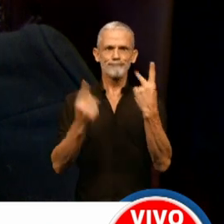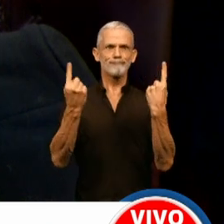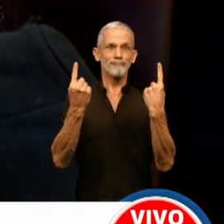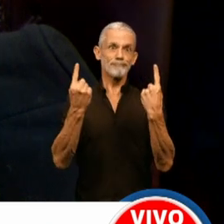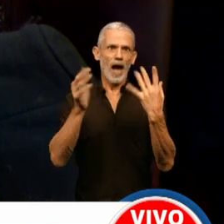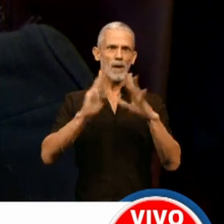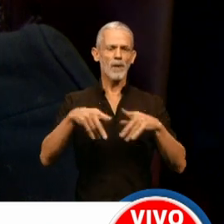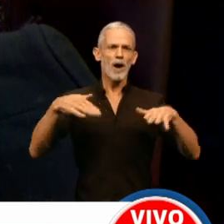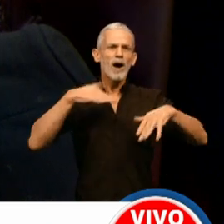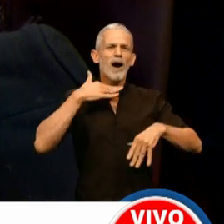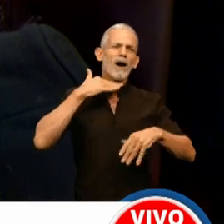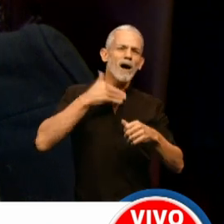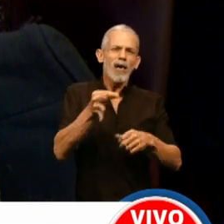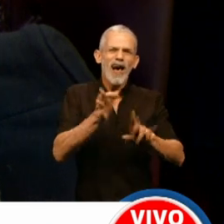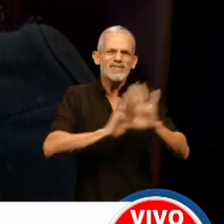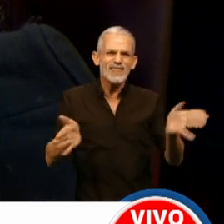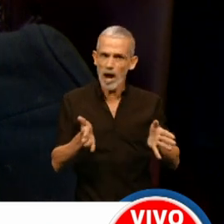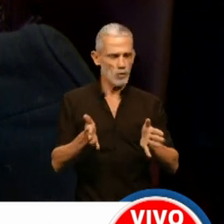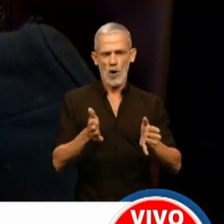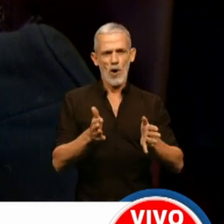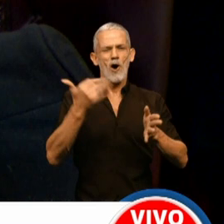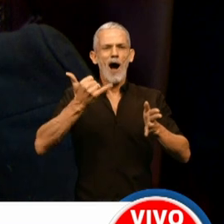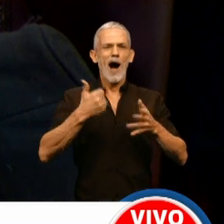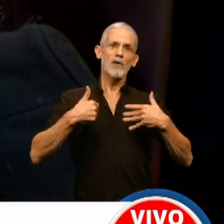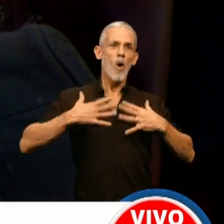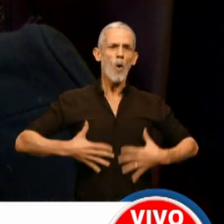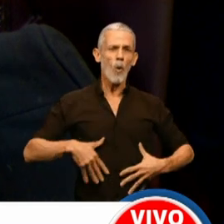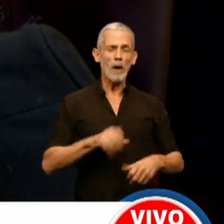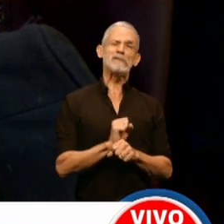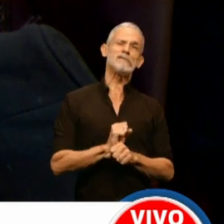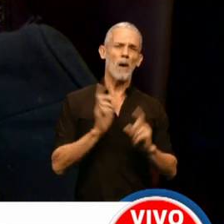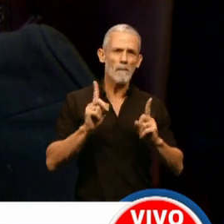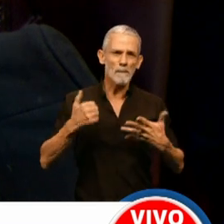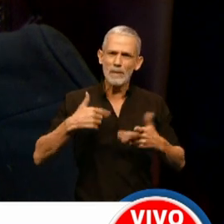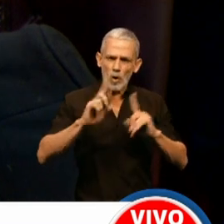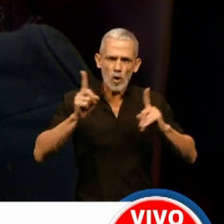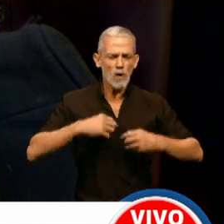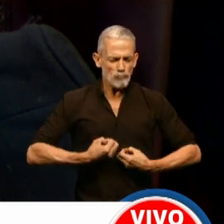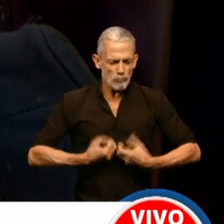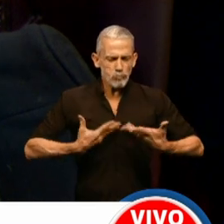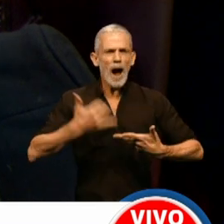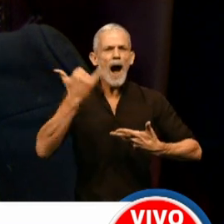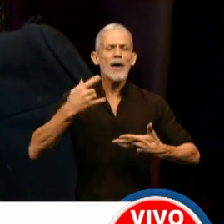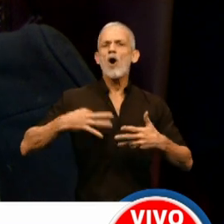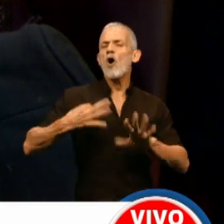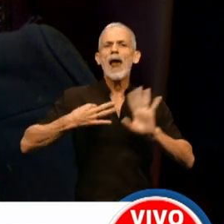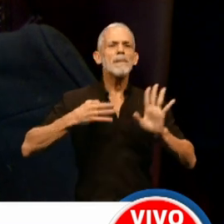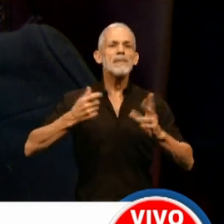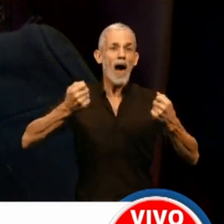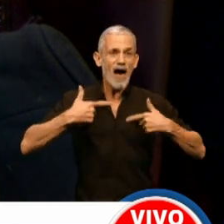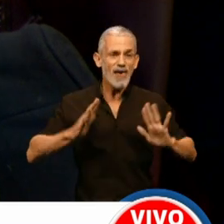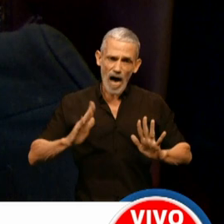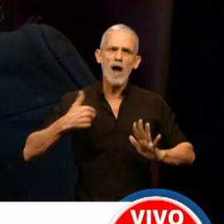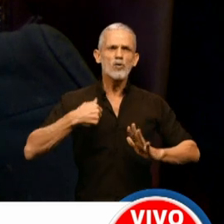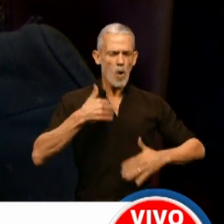nuestros genitales nos obligan que no somos la cárcel de un cuerpo somos lo que hacemos con la vida con lo que la vida ha hecho